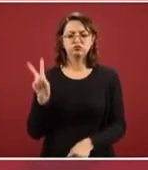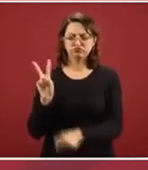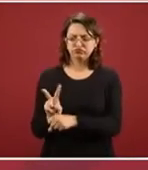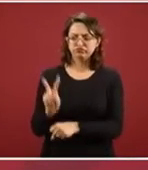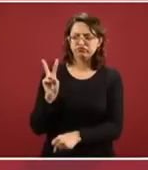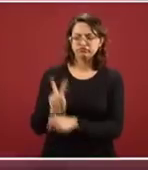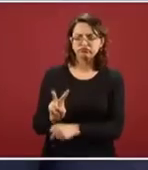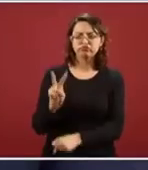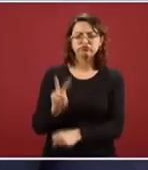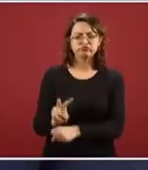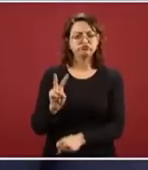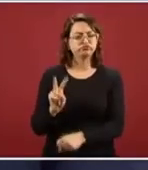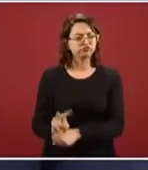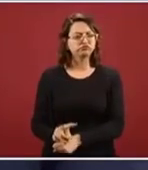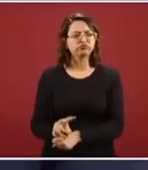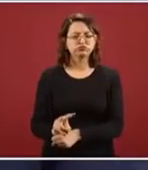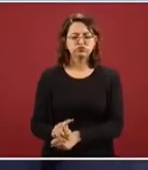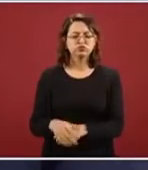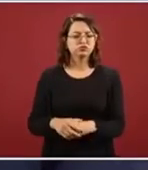vigilancia,